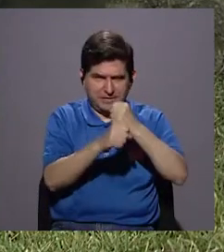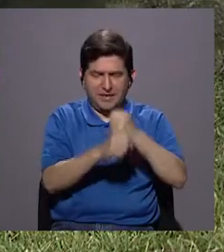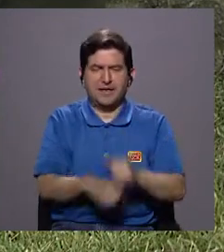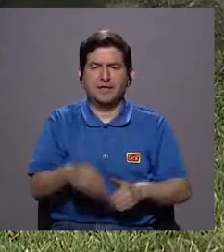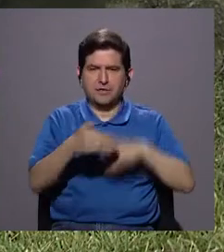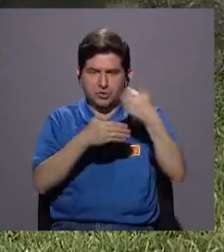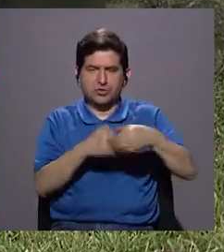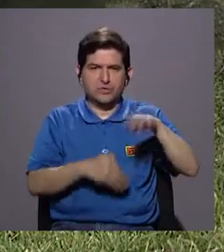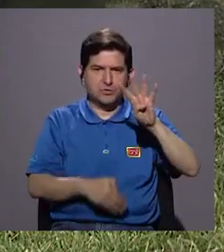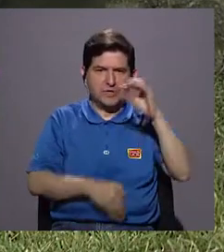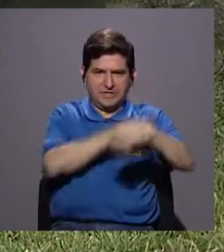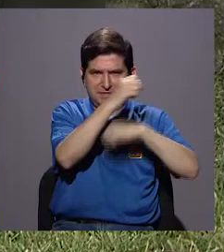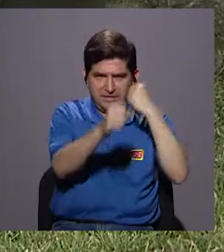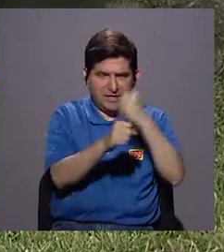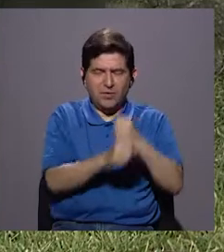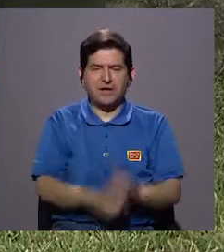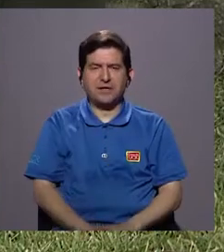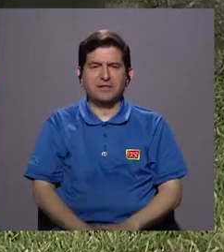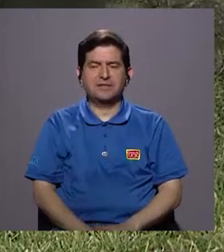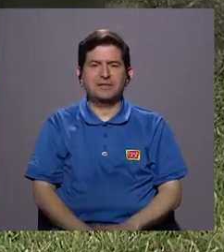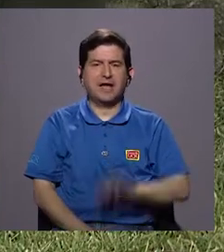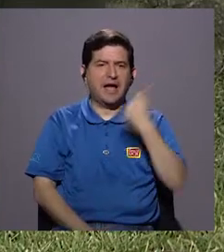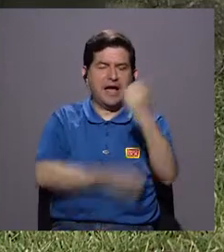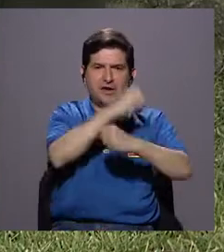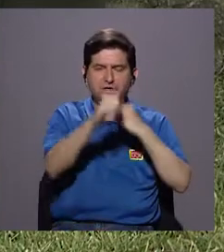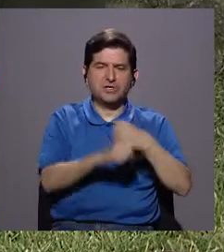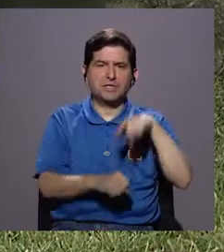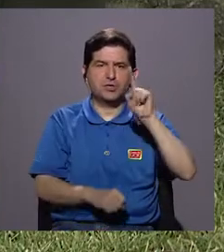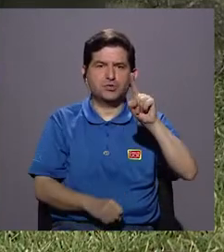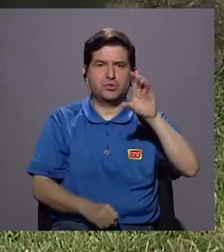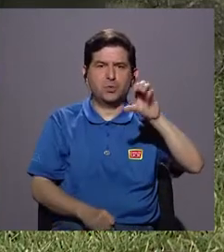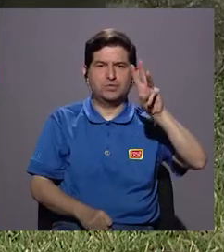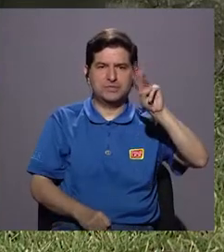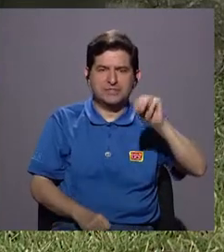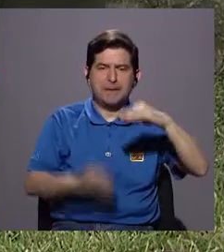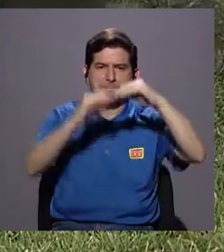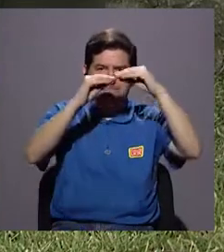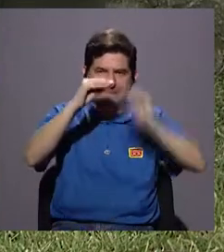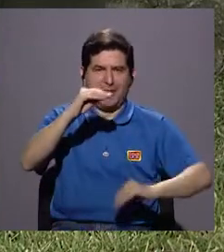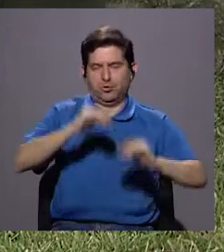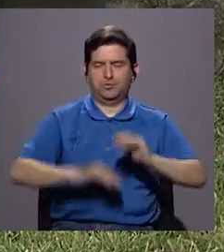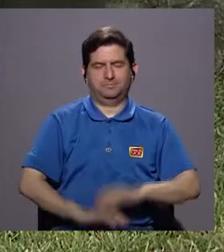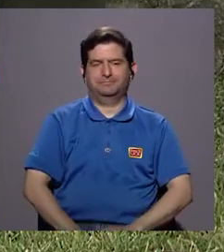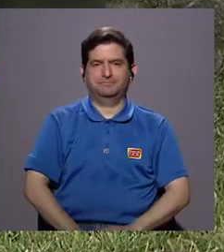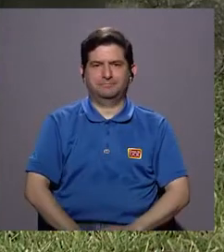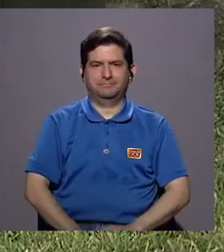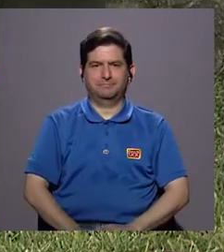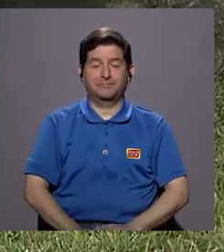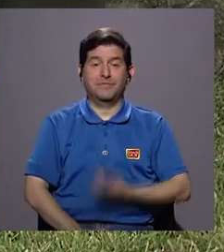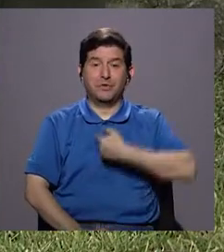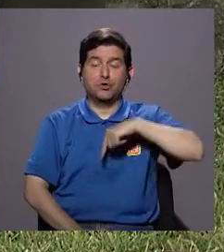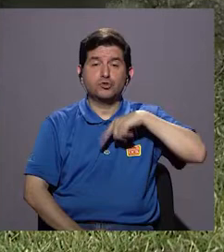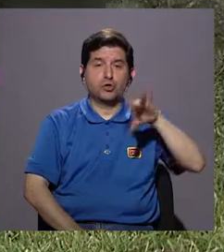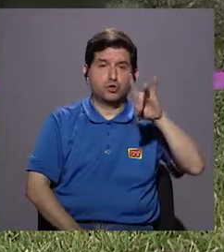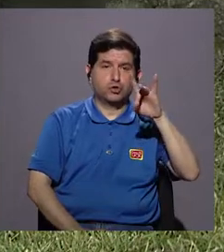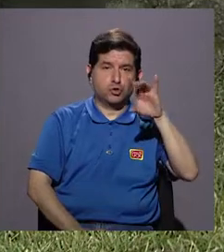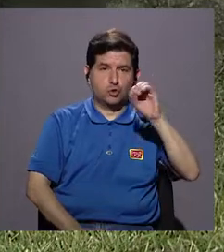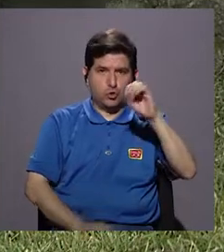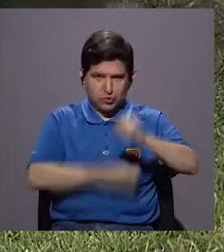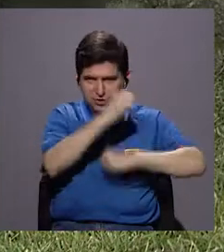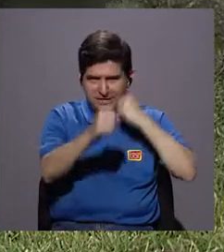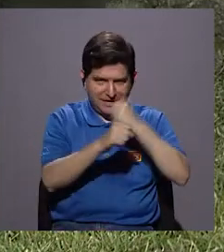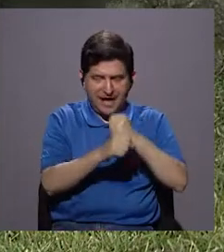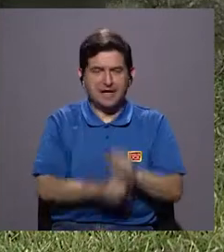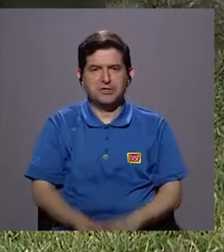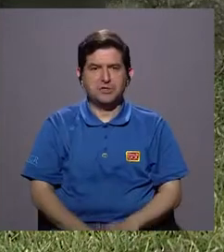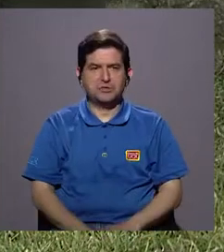después de los 40 años de edad, cada 10 años perdemos un centímetro. Okay. Entonces, claro, llegamos a los 80 años y es normal que